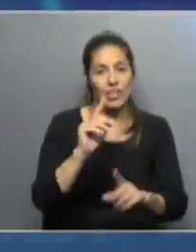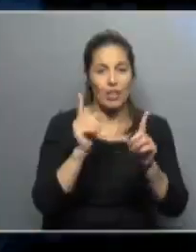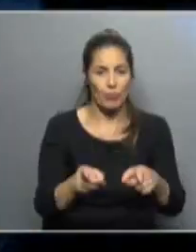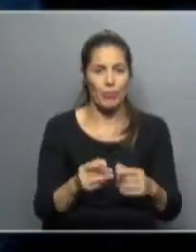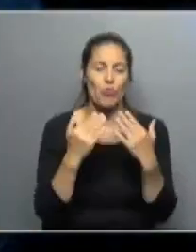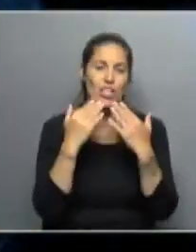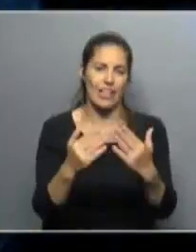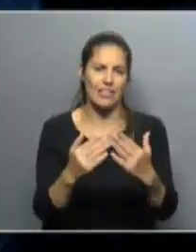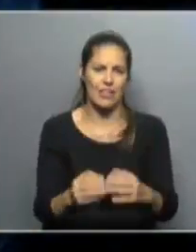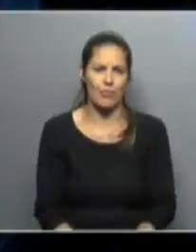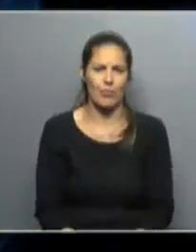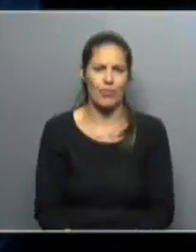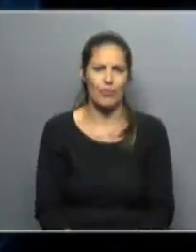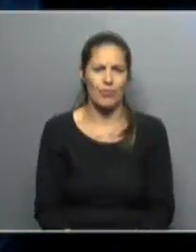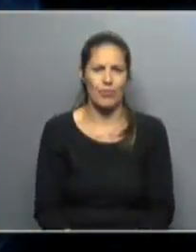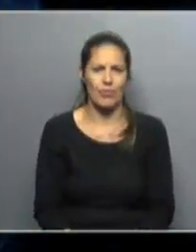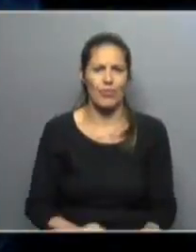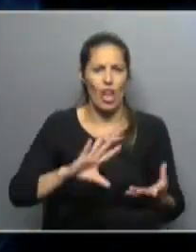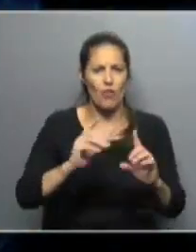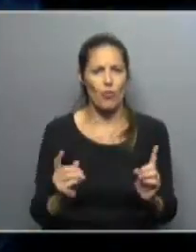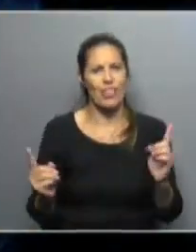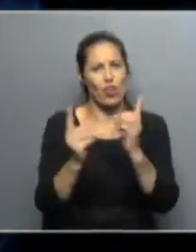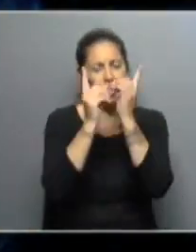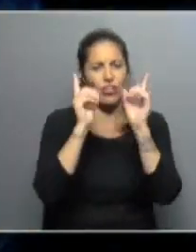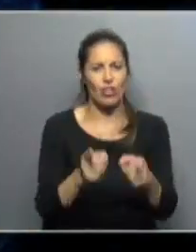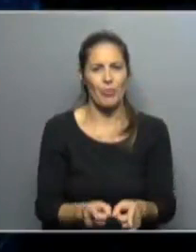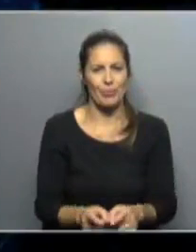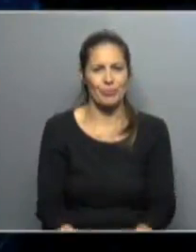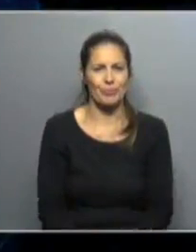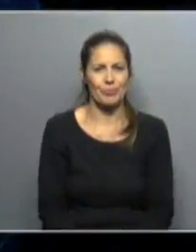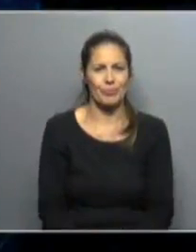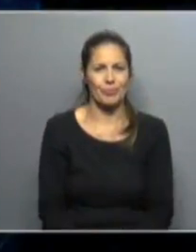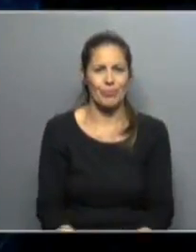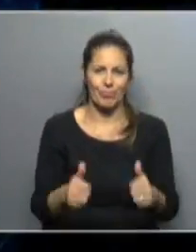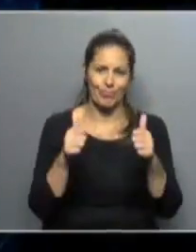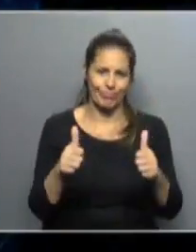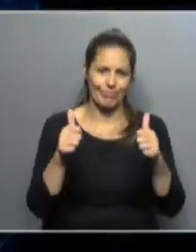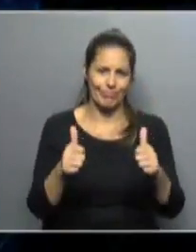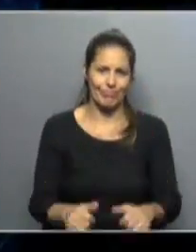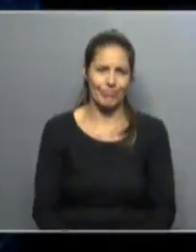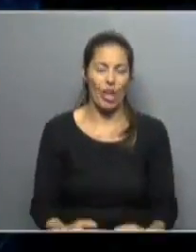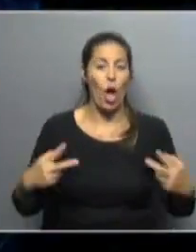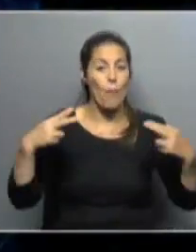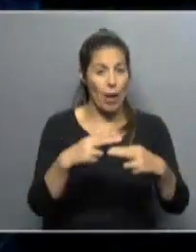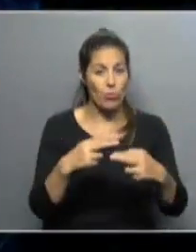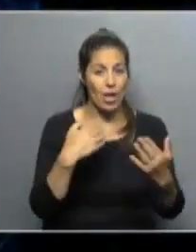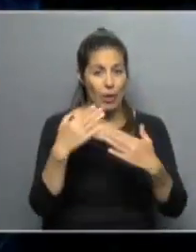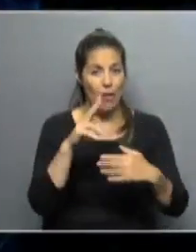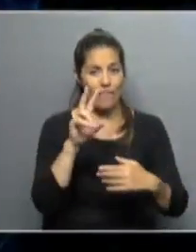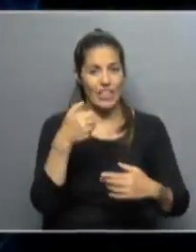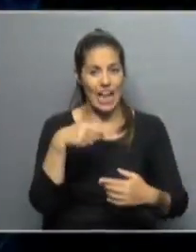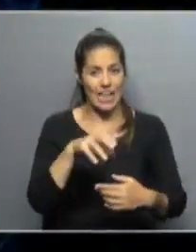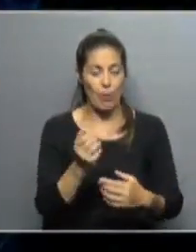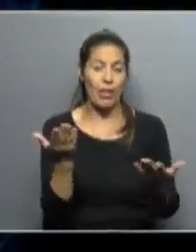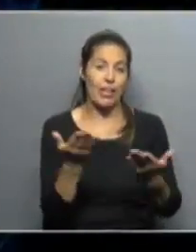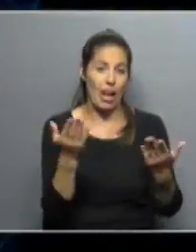Gracias, Nati. Una forma de encontrarlos, capaz, también, ¿no? Arriba. Arriba. Pausita y charlamos con Carlos Viana, porque a